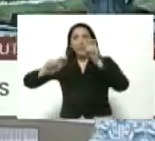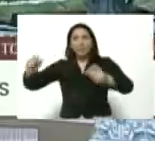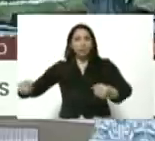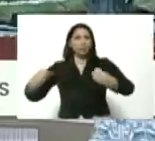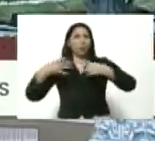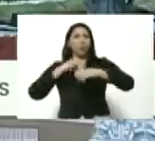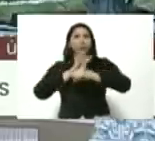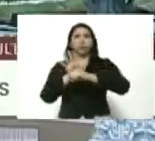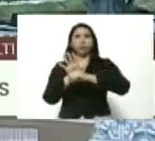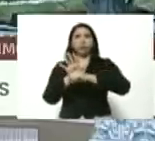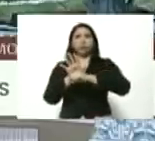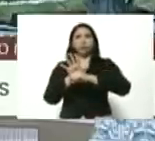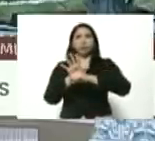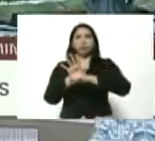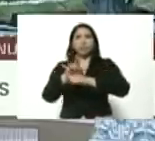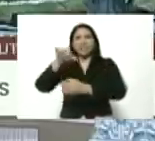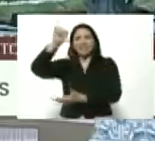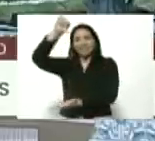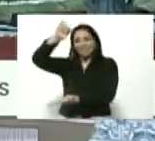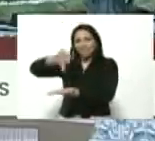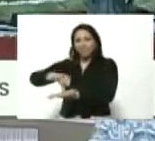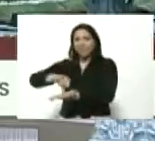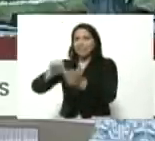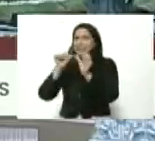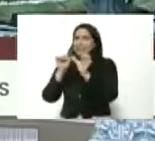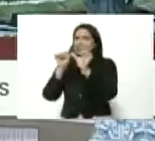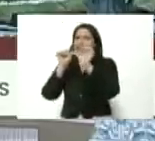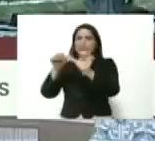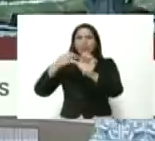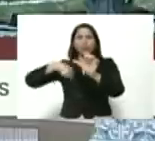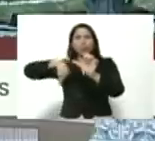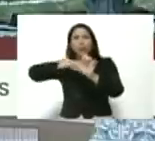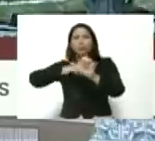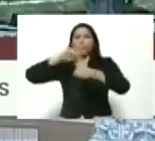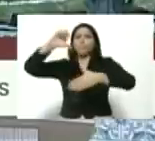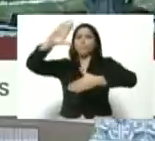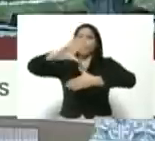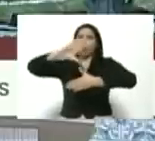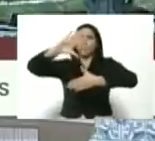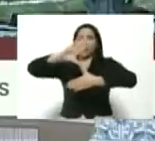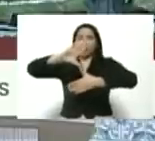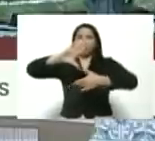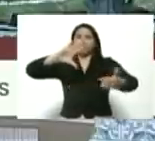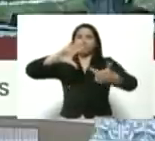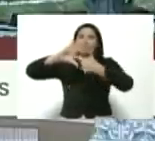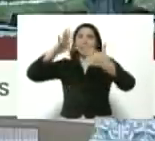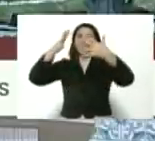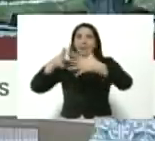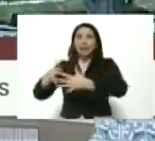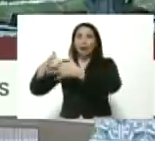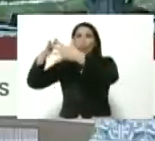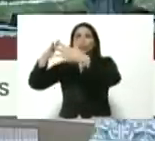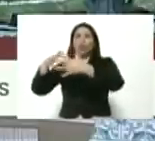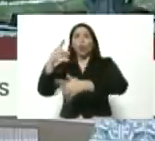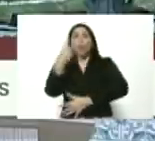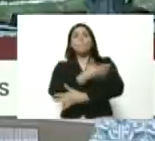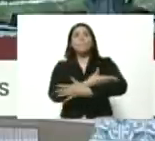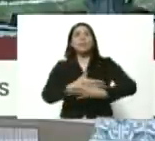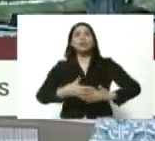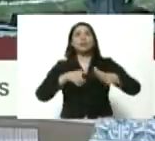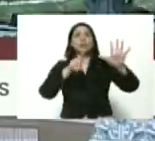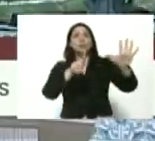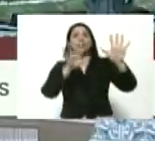contagiadas el epicentro sigue estando en nuestro continente siendo los eeuu norteamérica con un millón